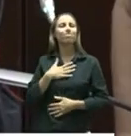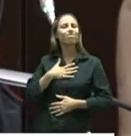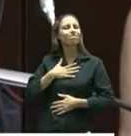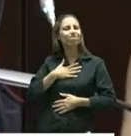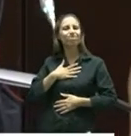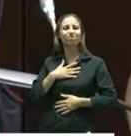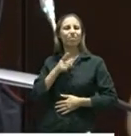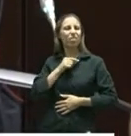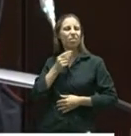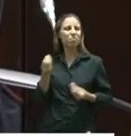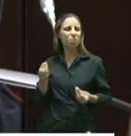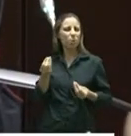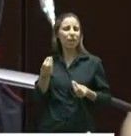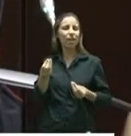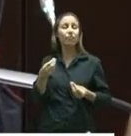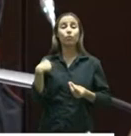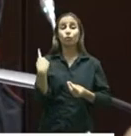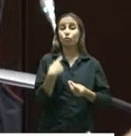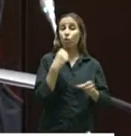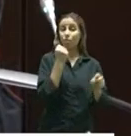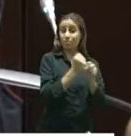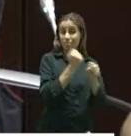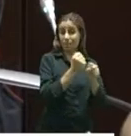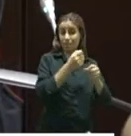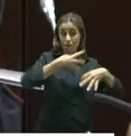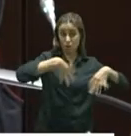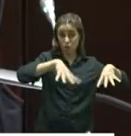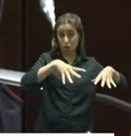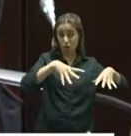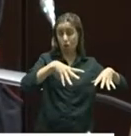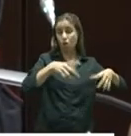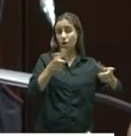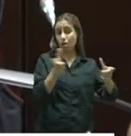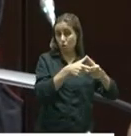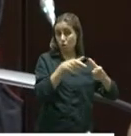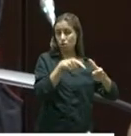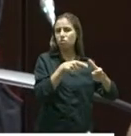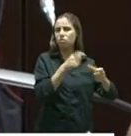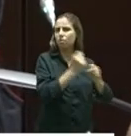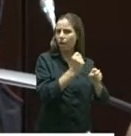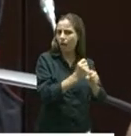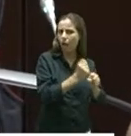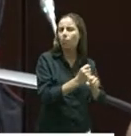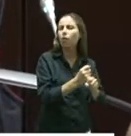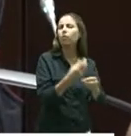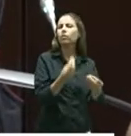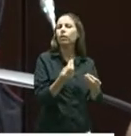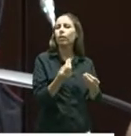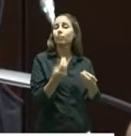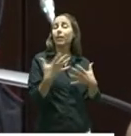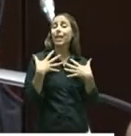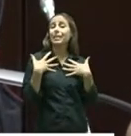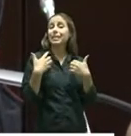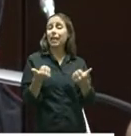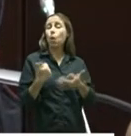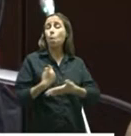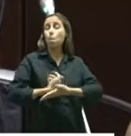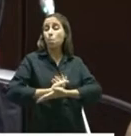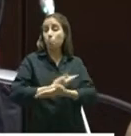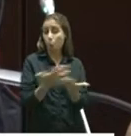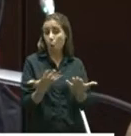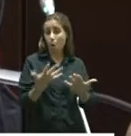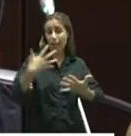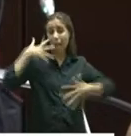discusión y por lo que planteamos nosotros en labor parlamentaria también que la salud pública presidenta está en una situación de emergencia No no es un